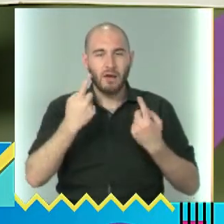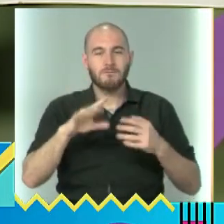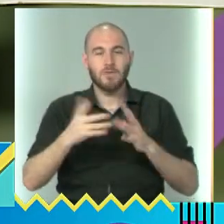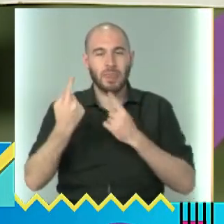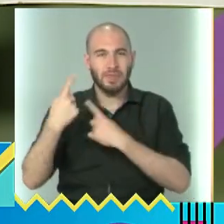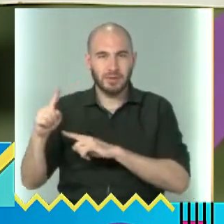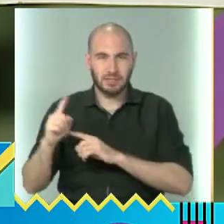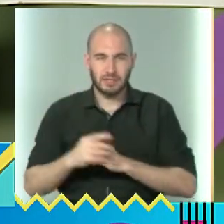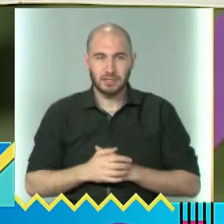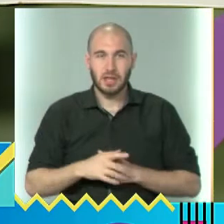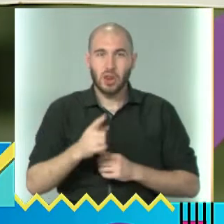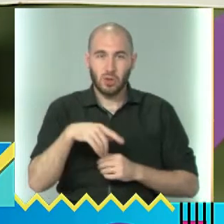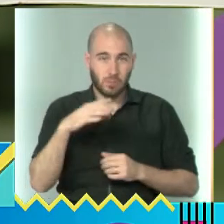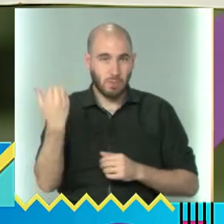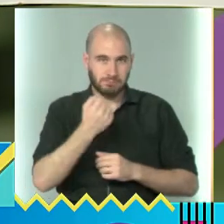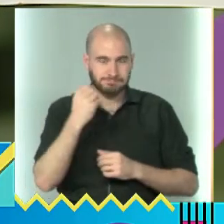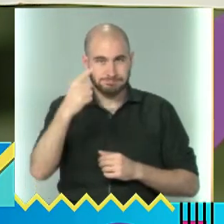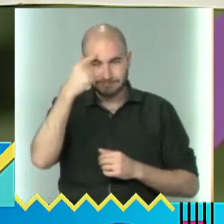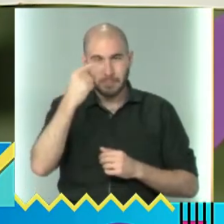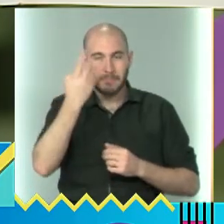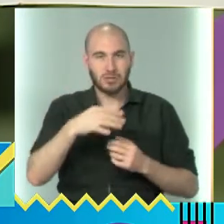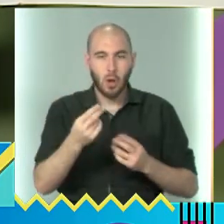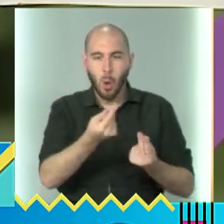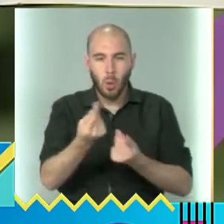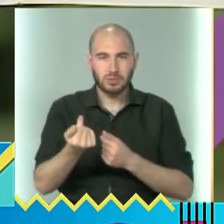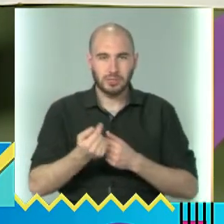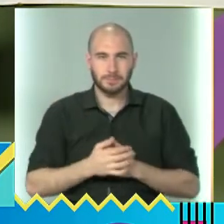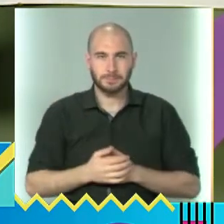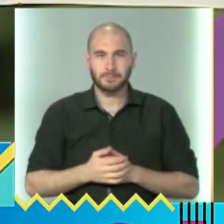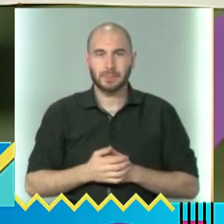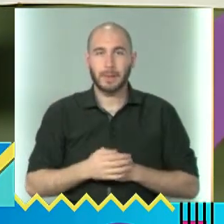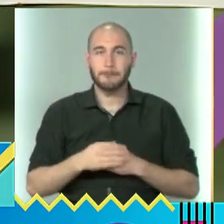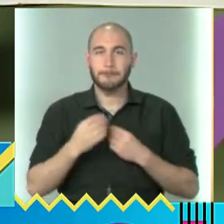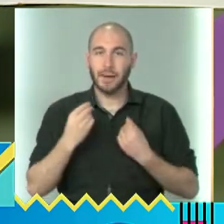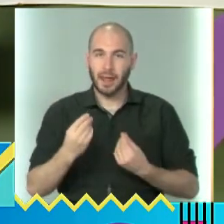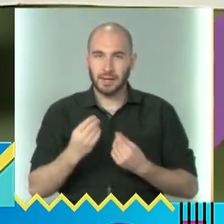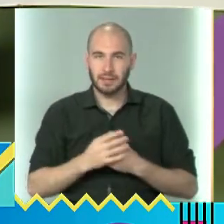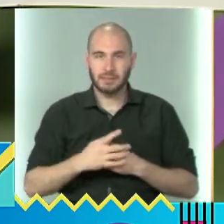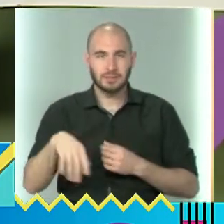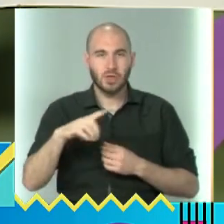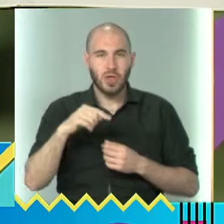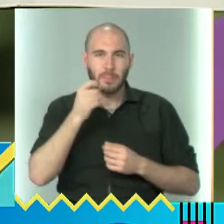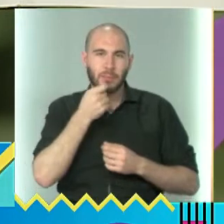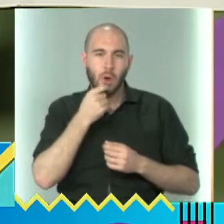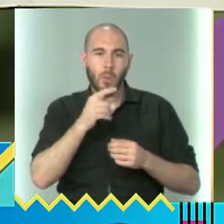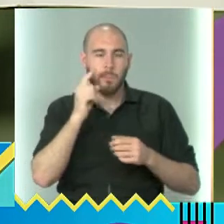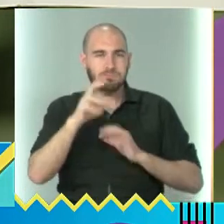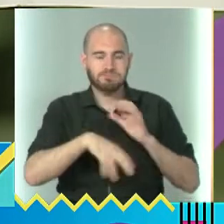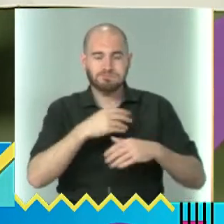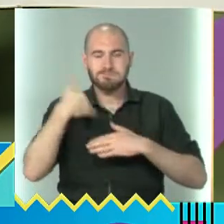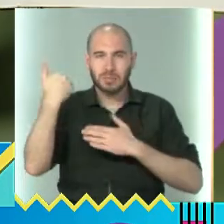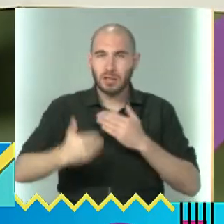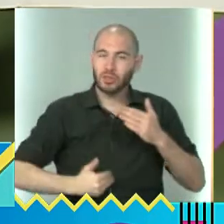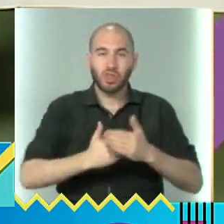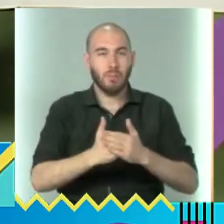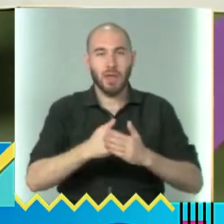cara. Esta otra cara que tenemos que tener en cuenta nosotros como usuarios y como consumidores, ¿no? Para justamente no crear quizás un monstruo más allá del que